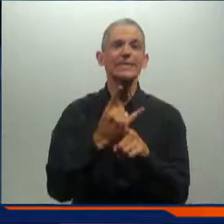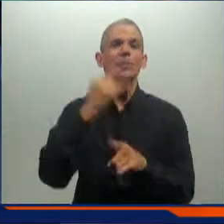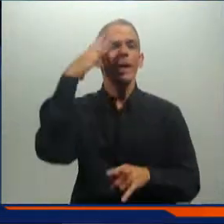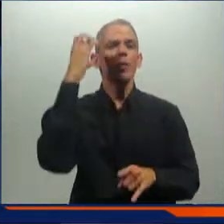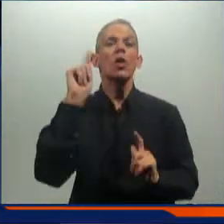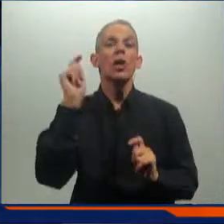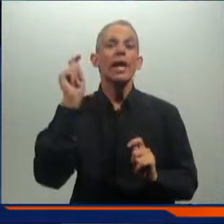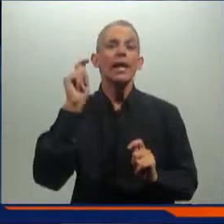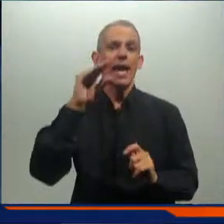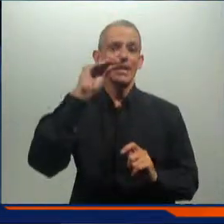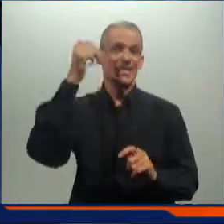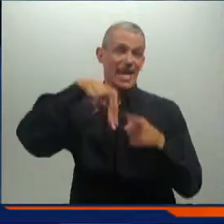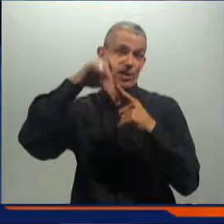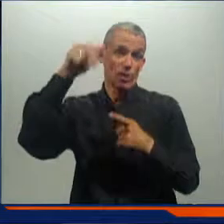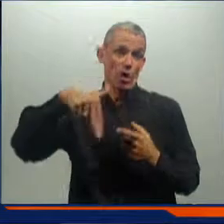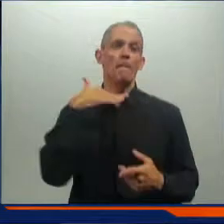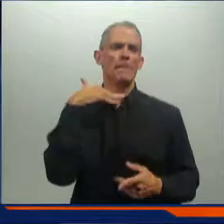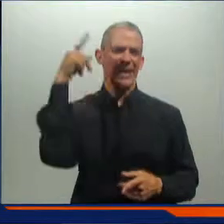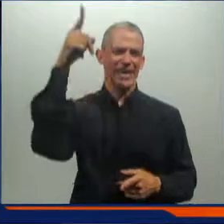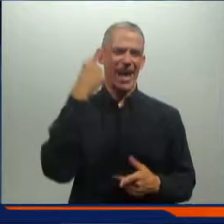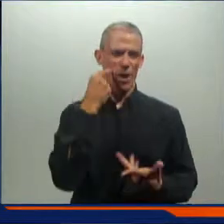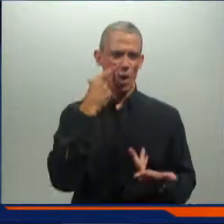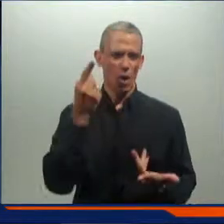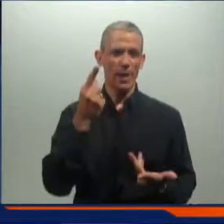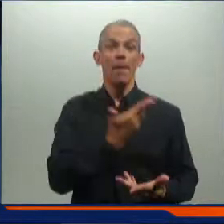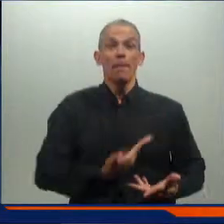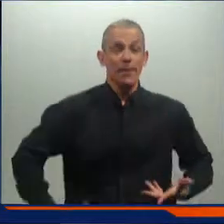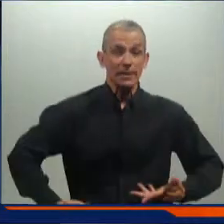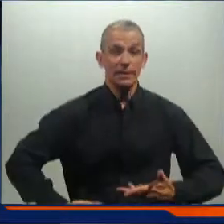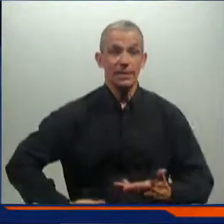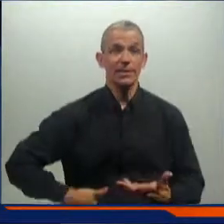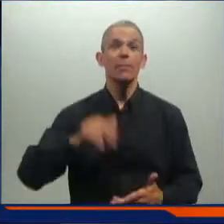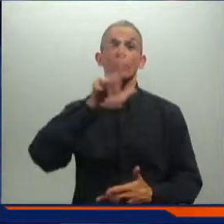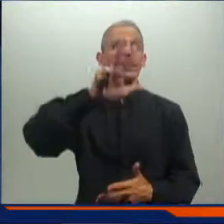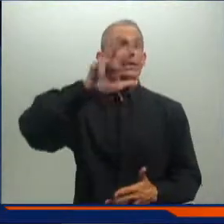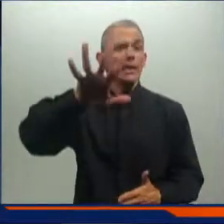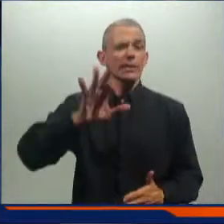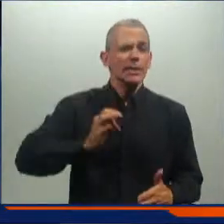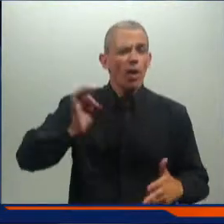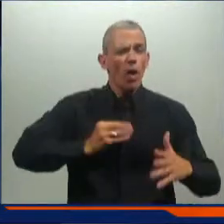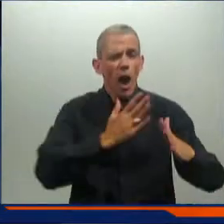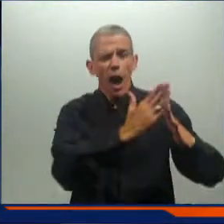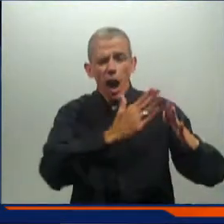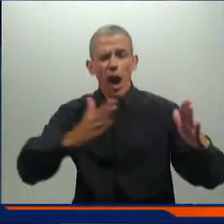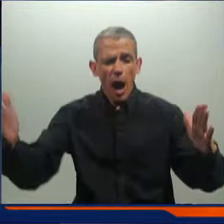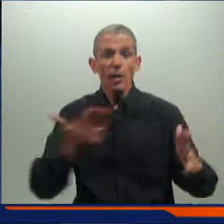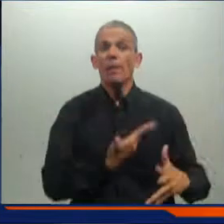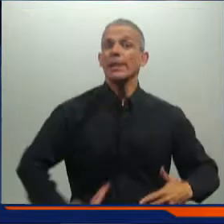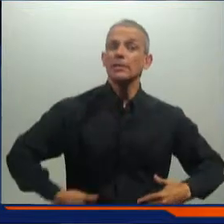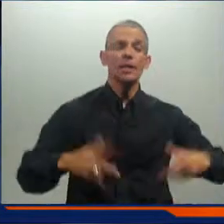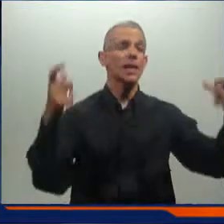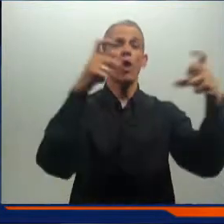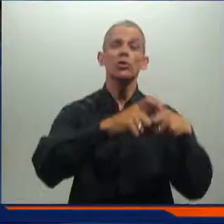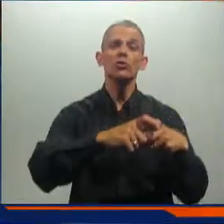José Sulaimán Chañón, el mexicano, presidente por 35 años consecutivos del Consejo Mundial